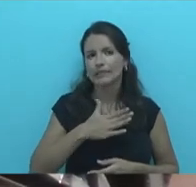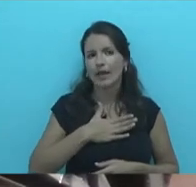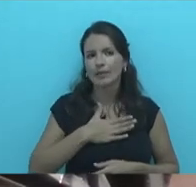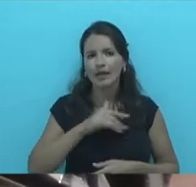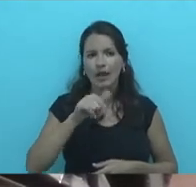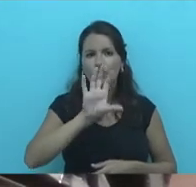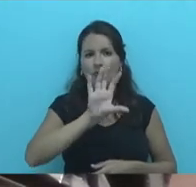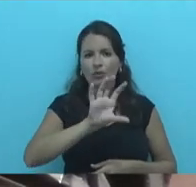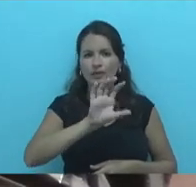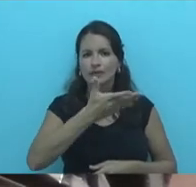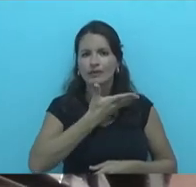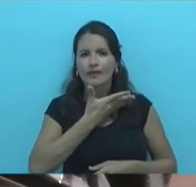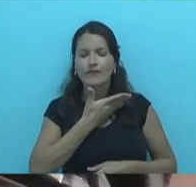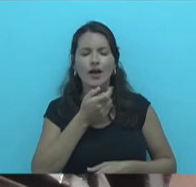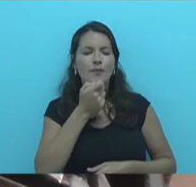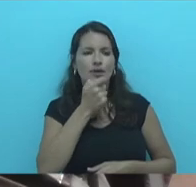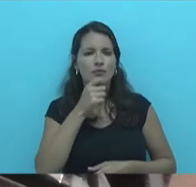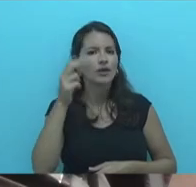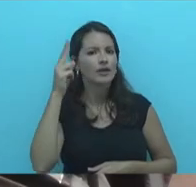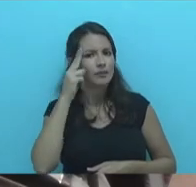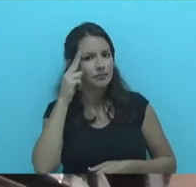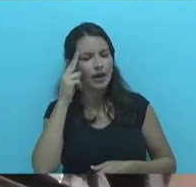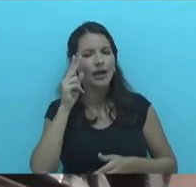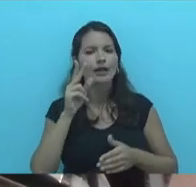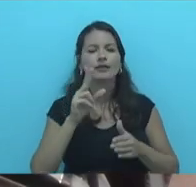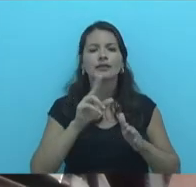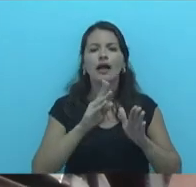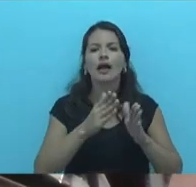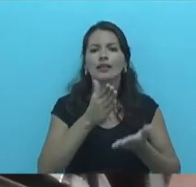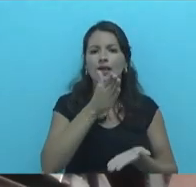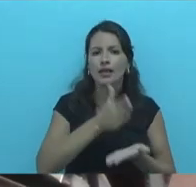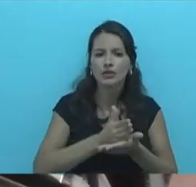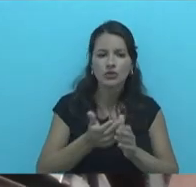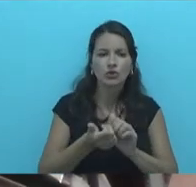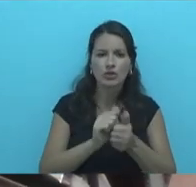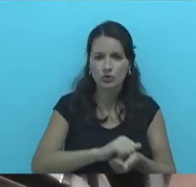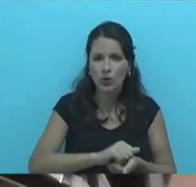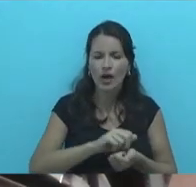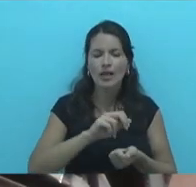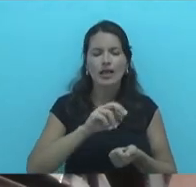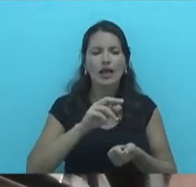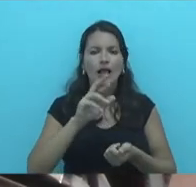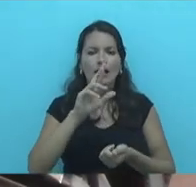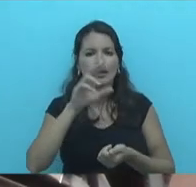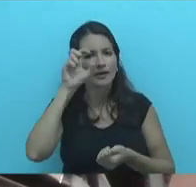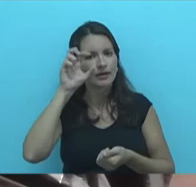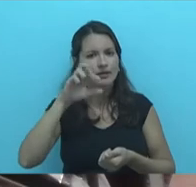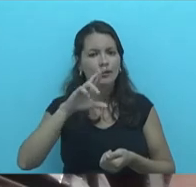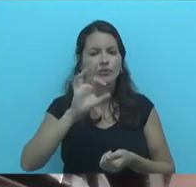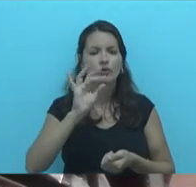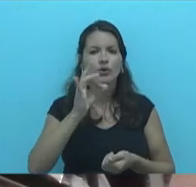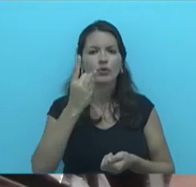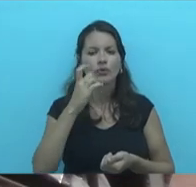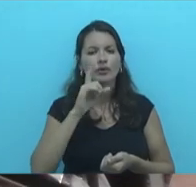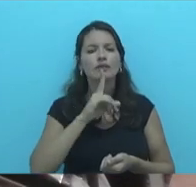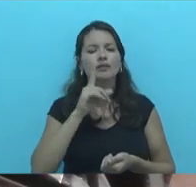provincia donde se respetan los derechos sexuales y reproductivos, donde hay y se respeta también el protocolo de atención